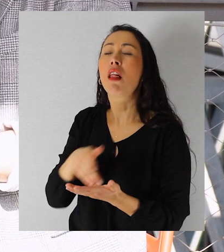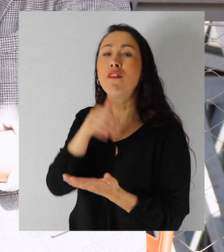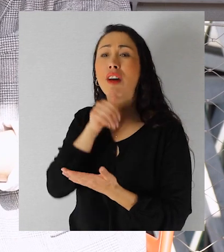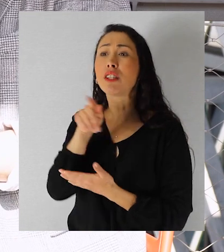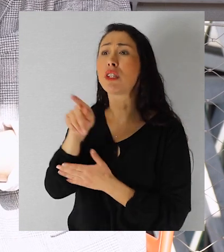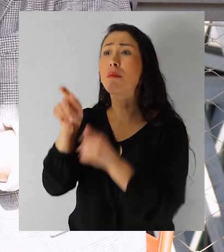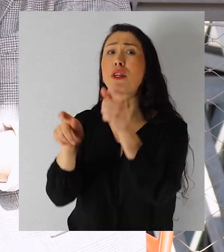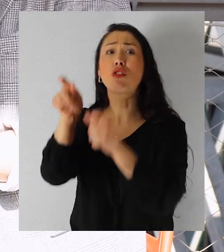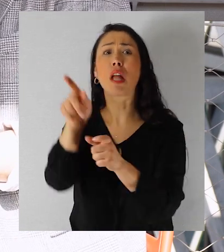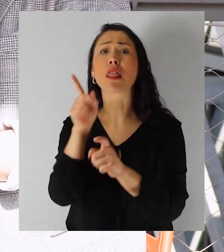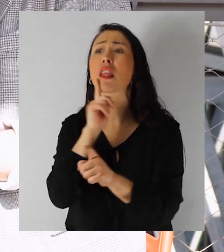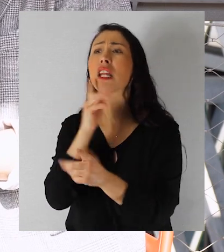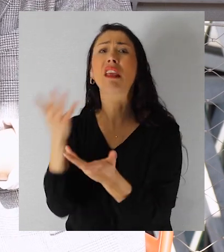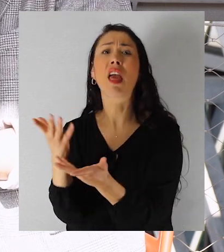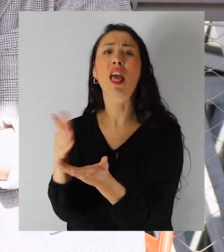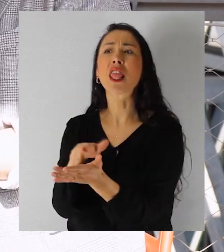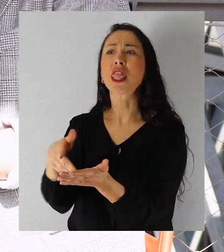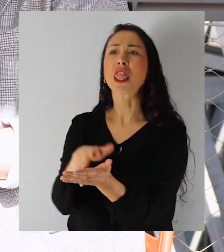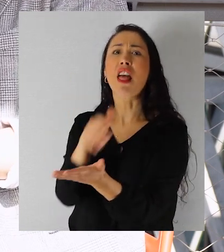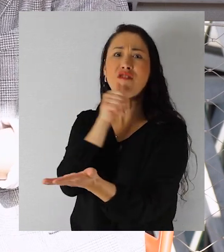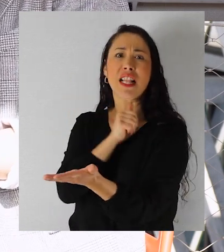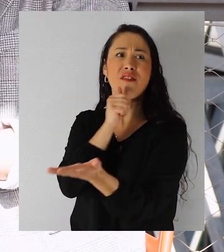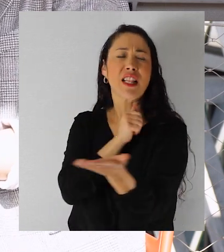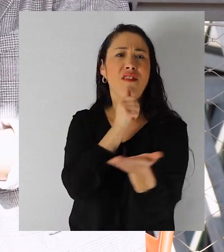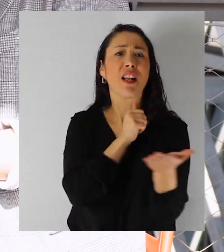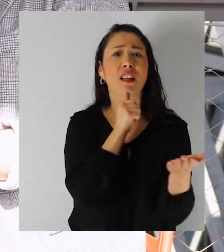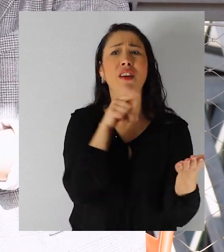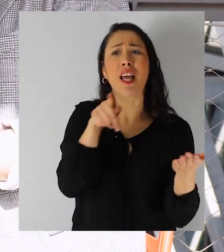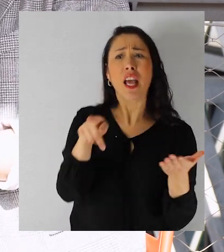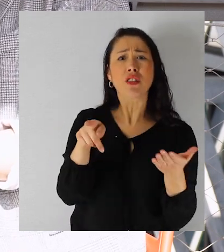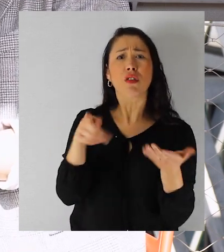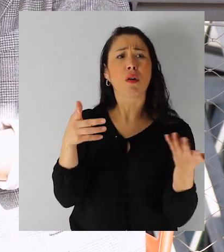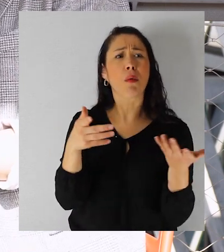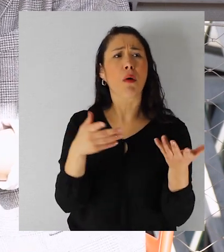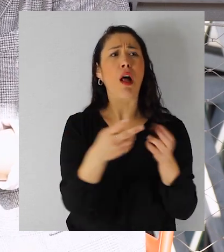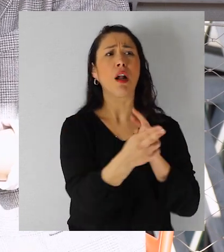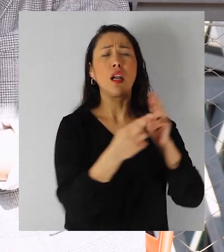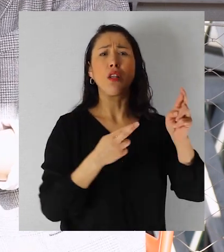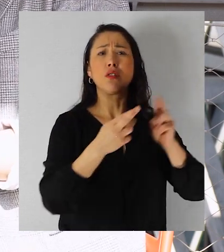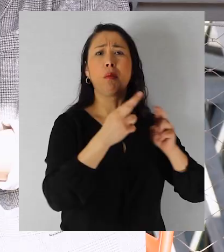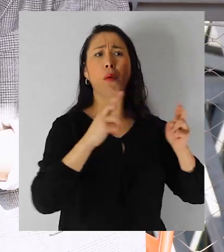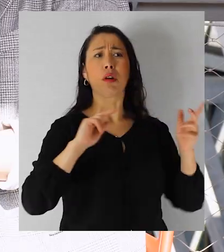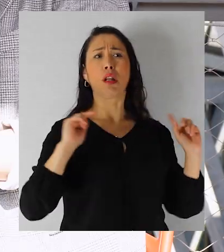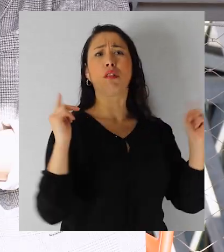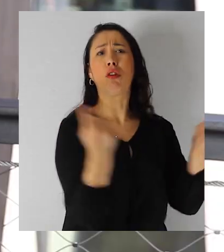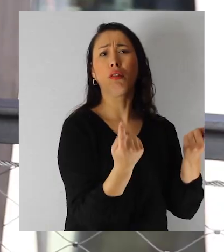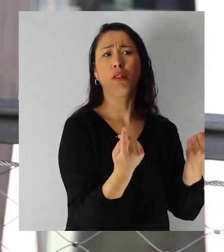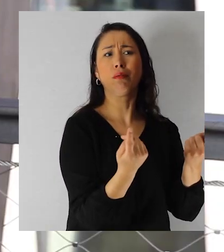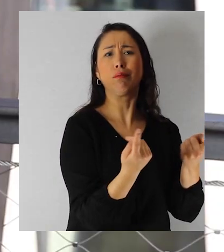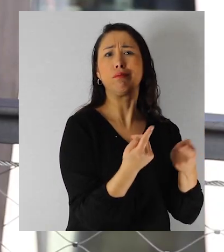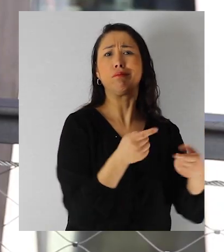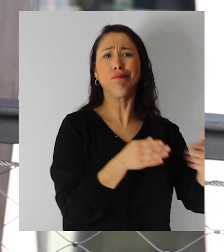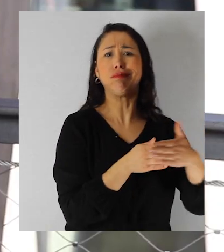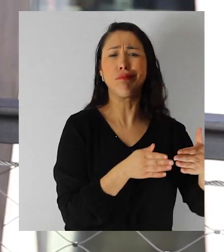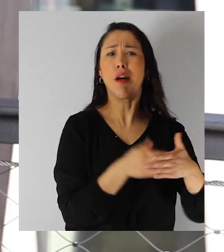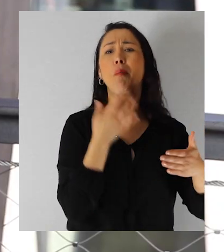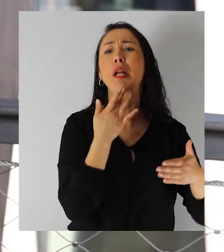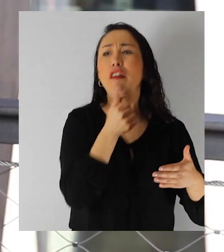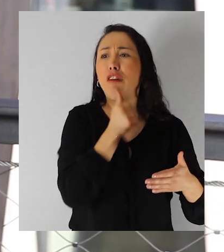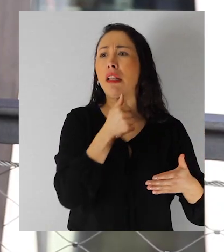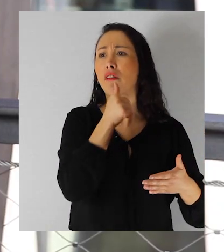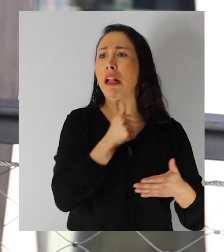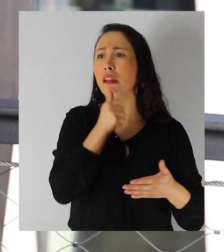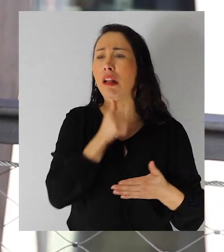con discapacidad mantiene un déficit. Ese déficit efectivamente condiciona la manera en cómo nos relacionamos con nuestro entorno, pero si somos